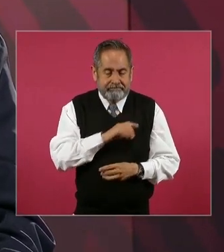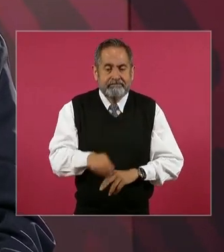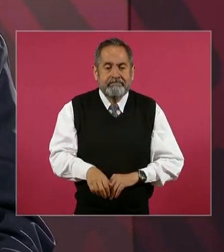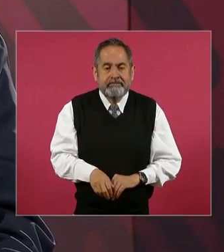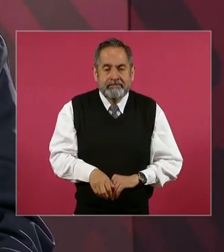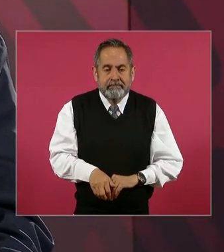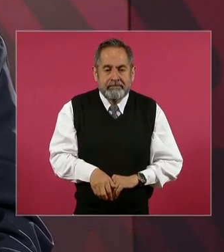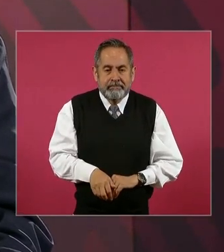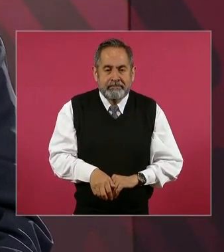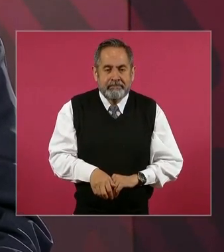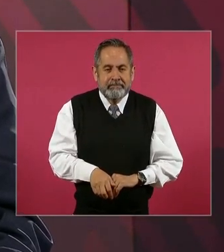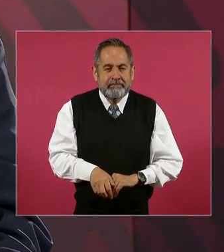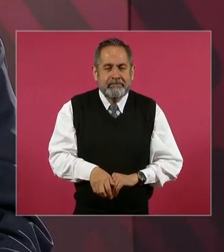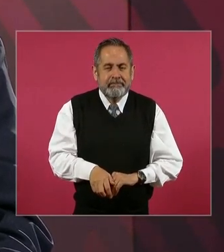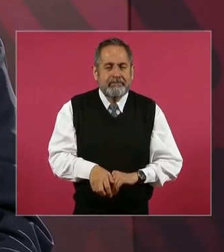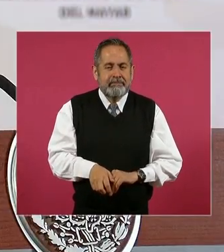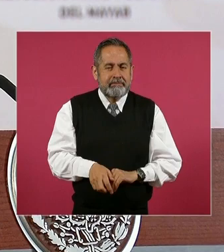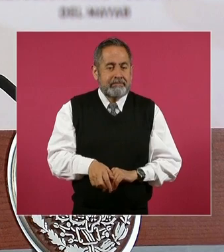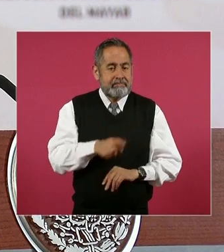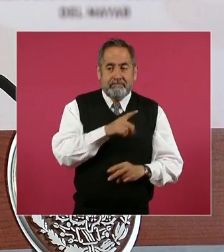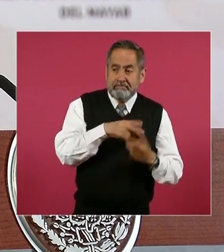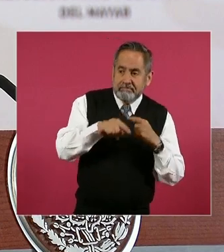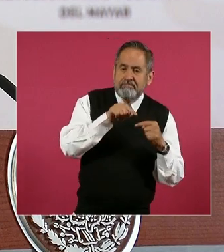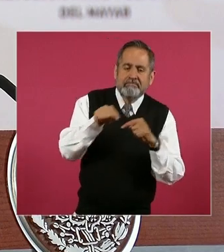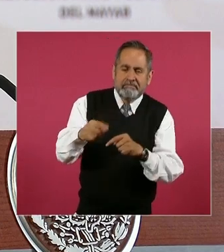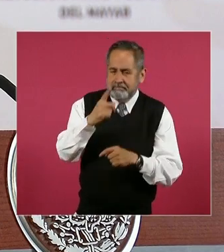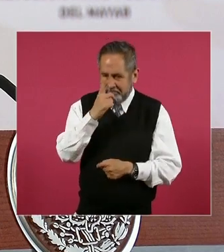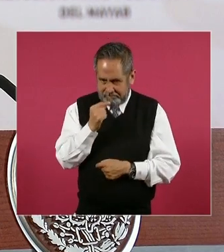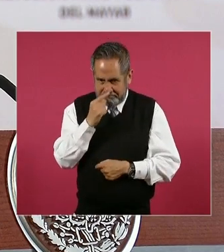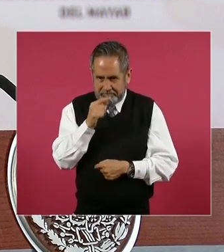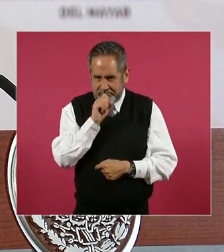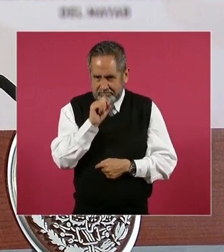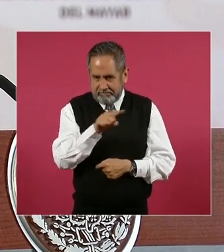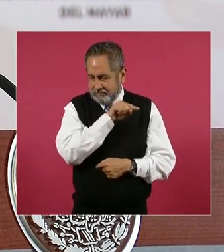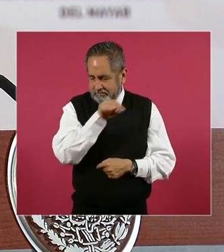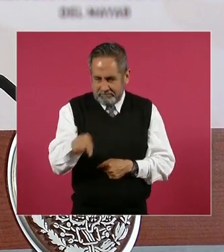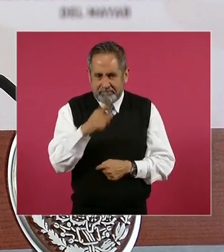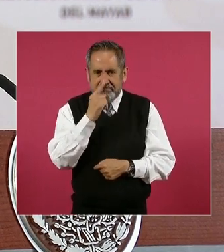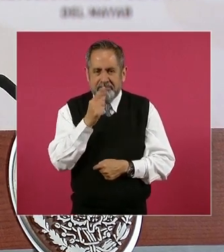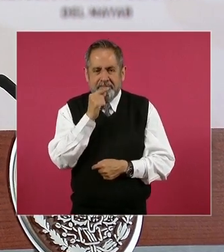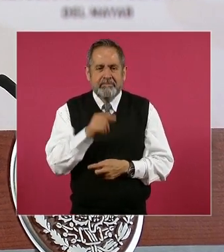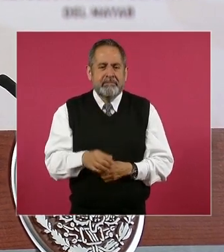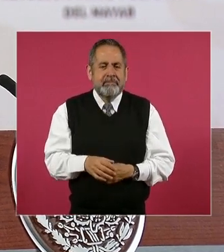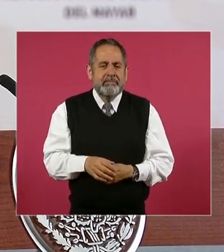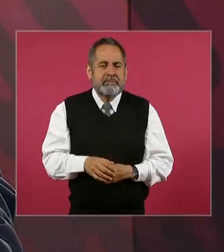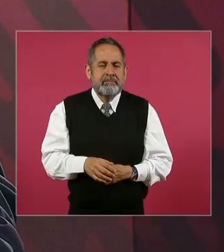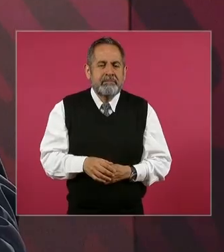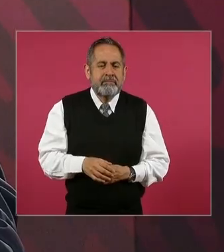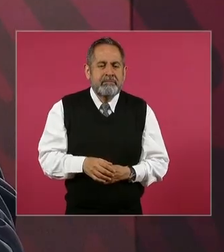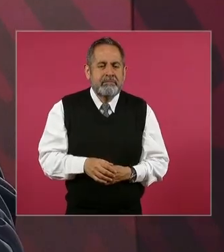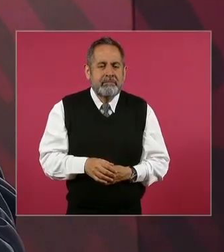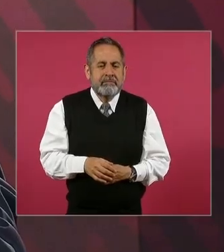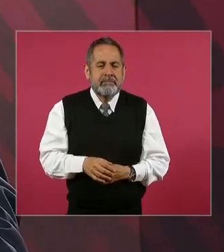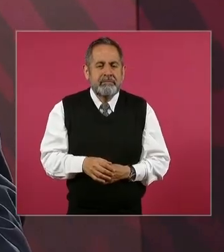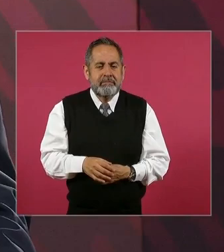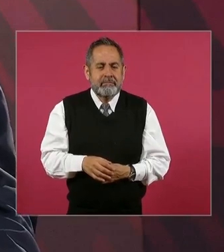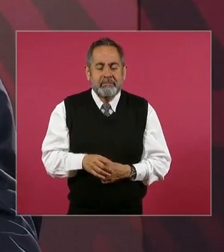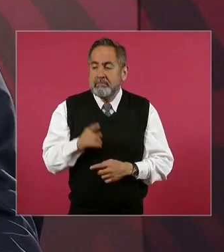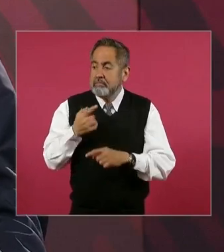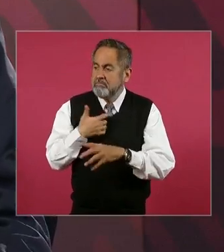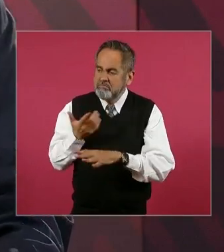miedo y en eso la policía y nos este